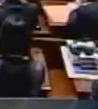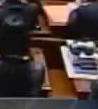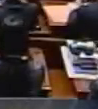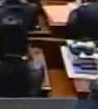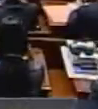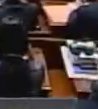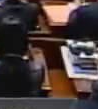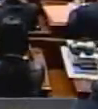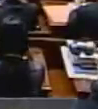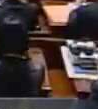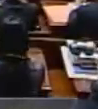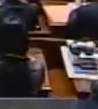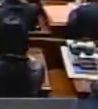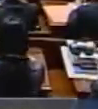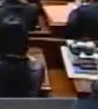Bien, a esta